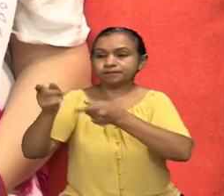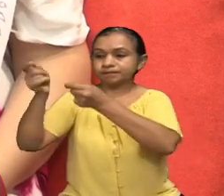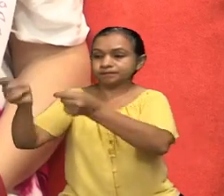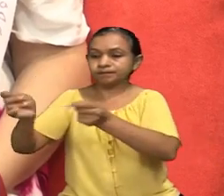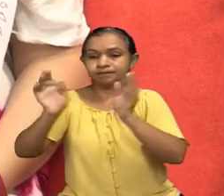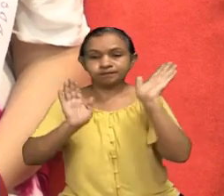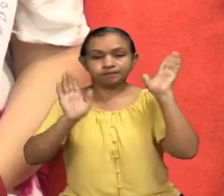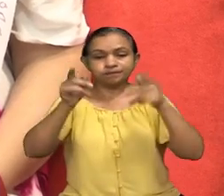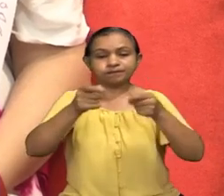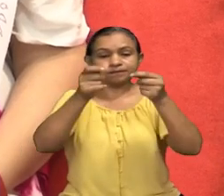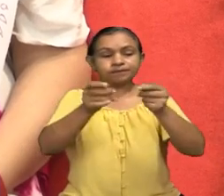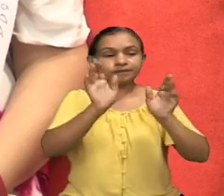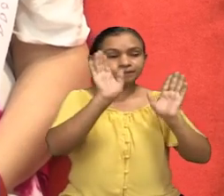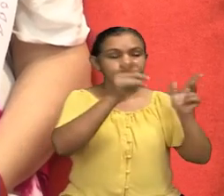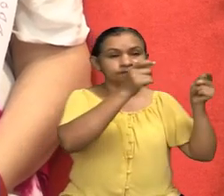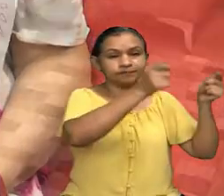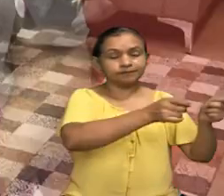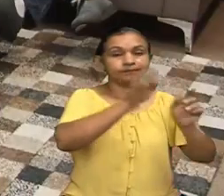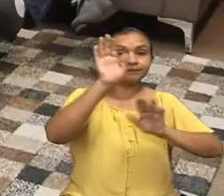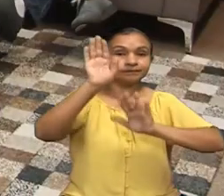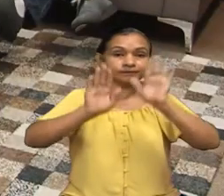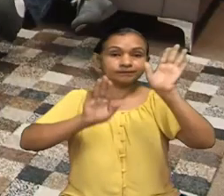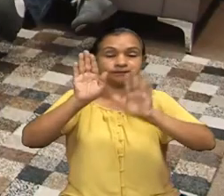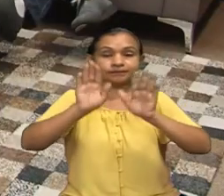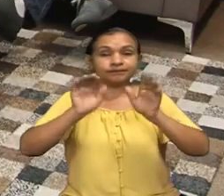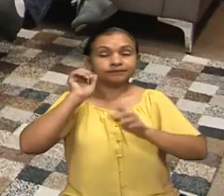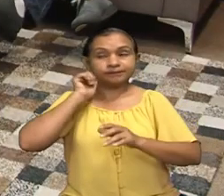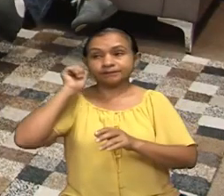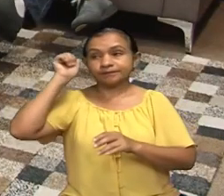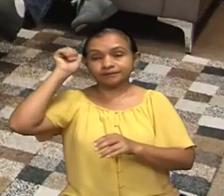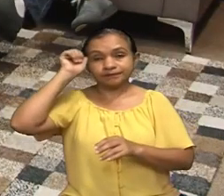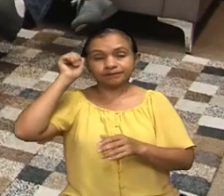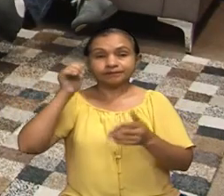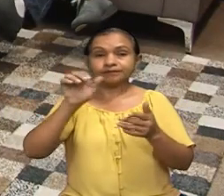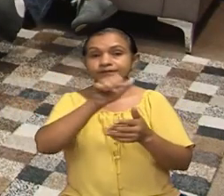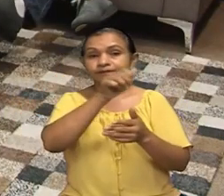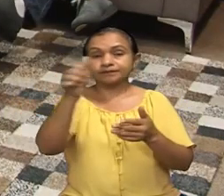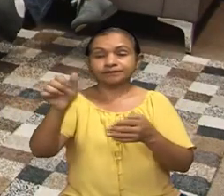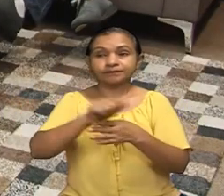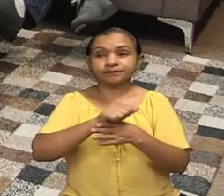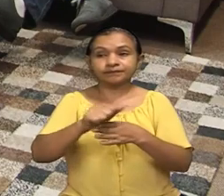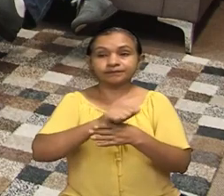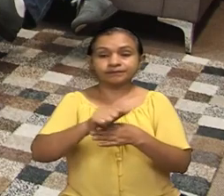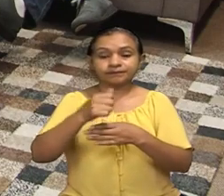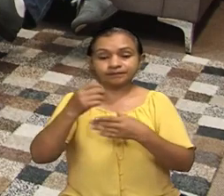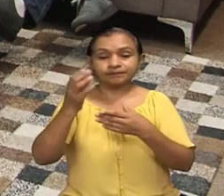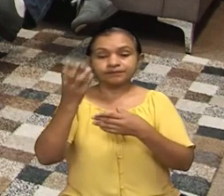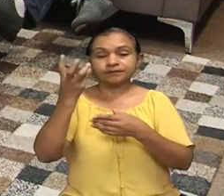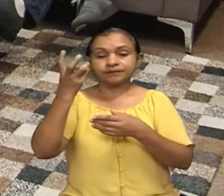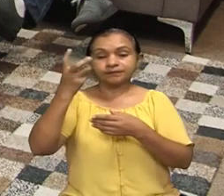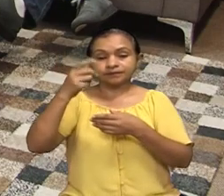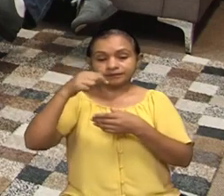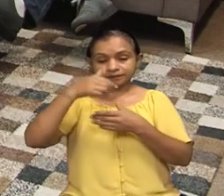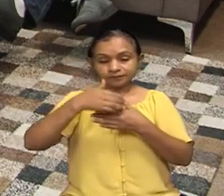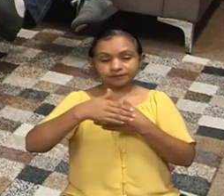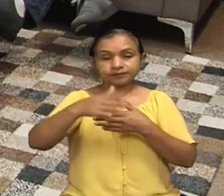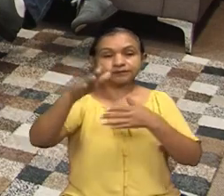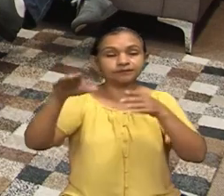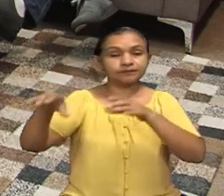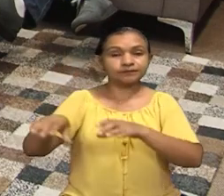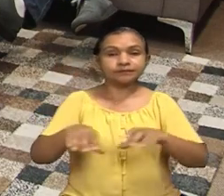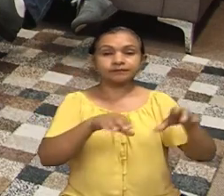esa participación de ellos. Y dentro de esas dinámicas, ¿qué otros ejercicios tendrán para esta fecha y enmarcados en estas